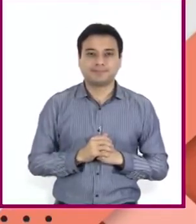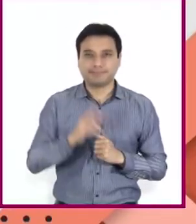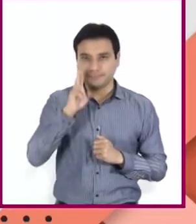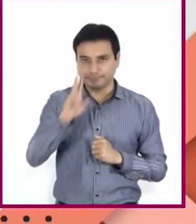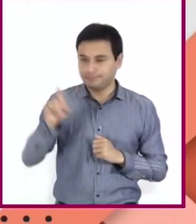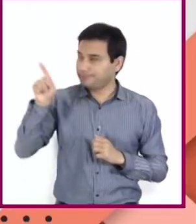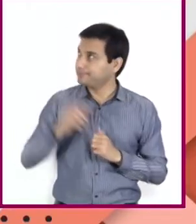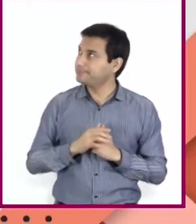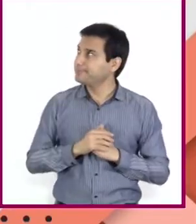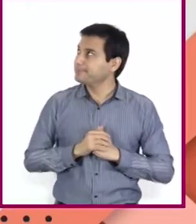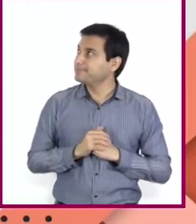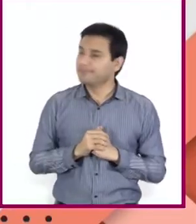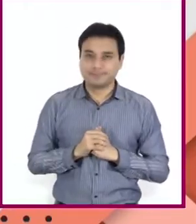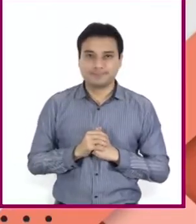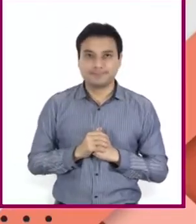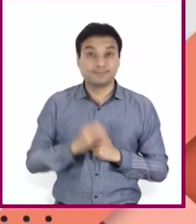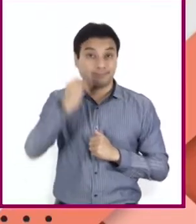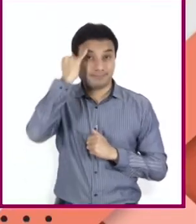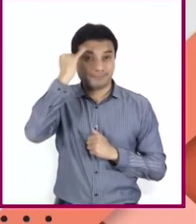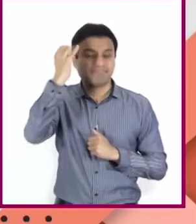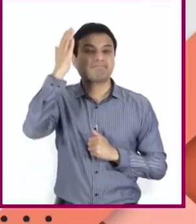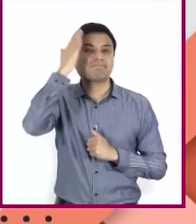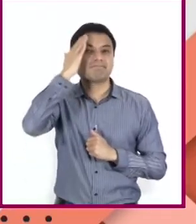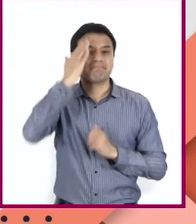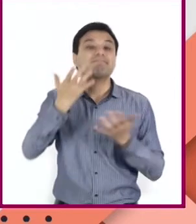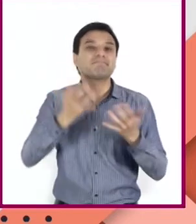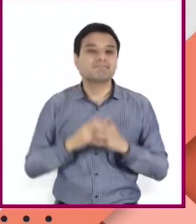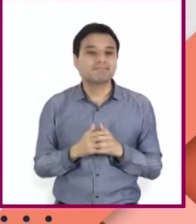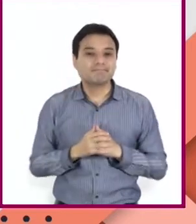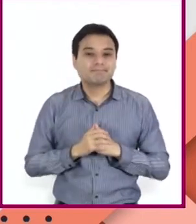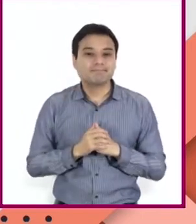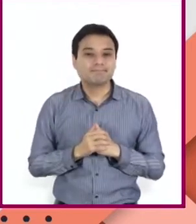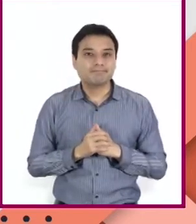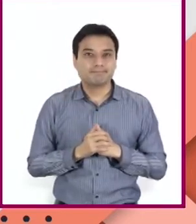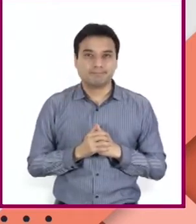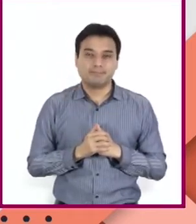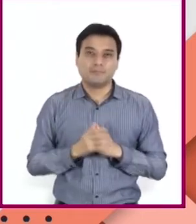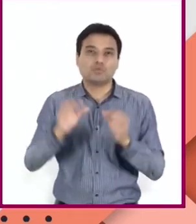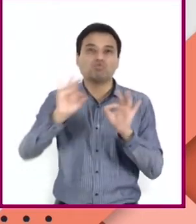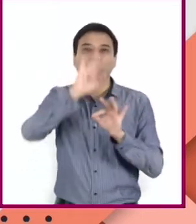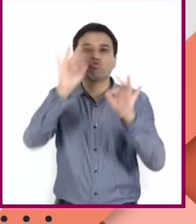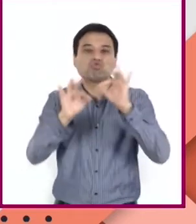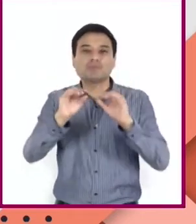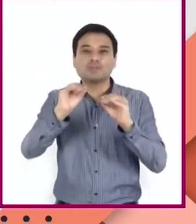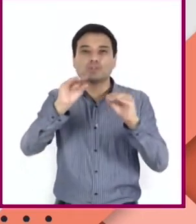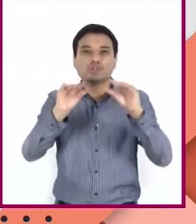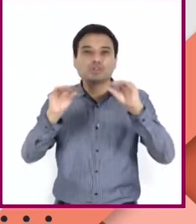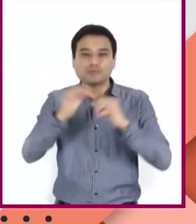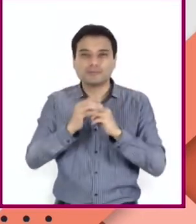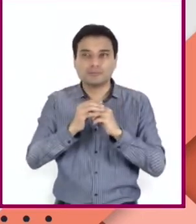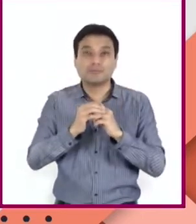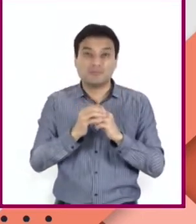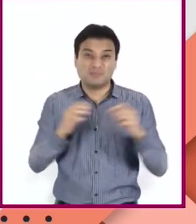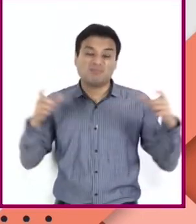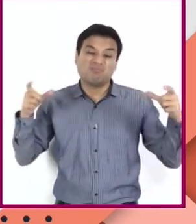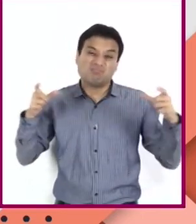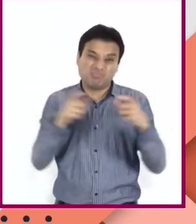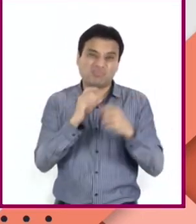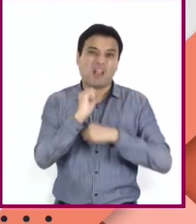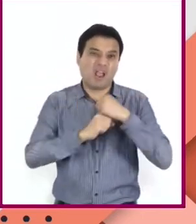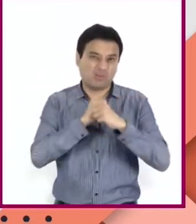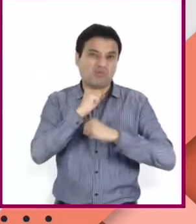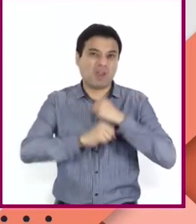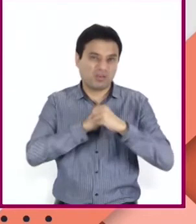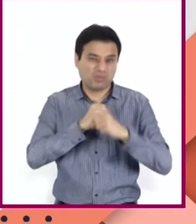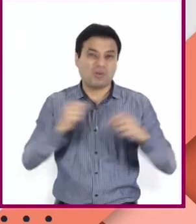observar, la idea primaria de este párrafo es: la población de luciérnagas disminuye cada año, por